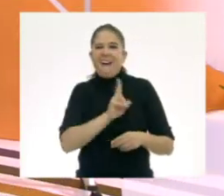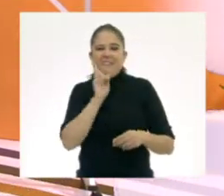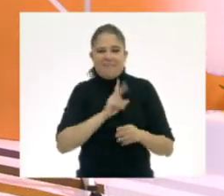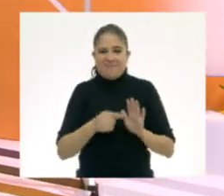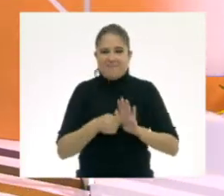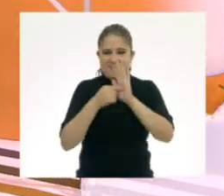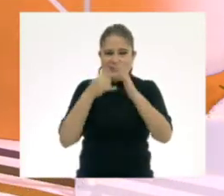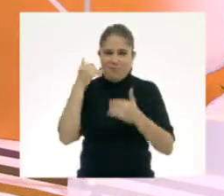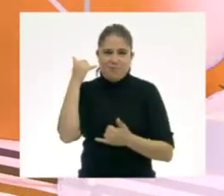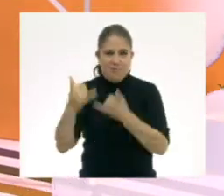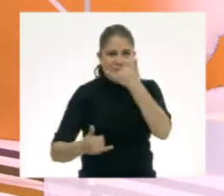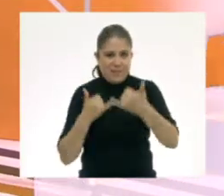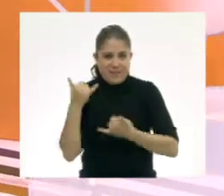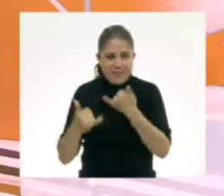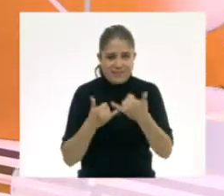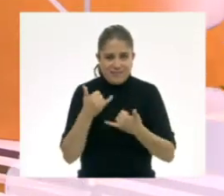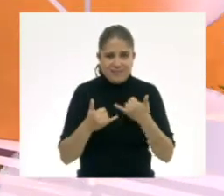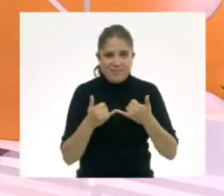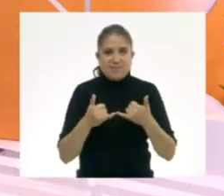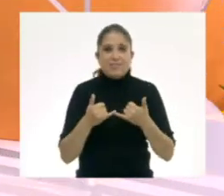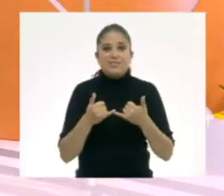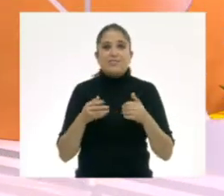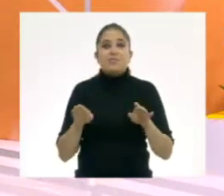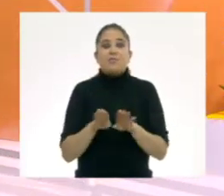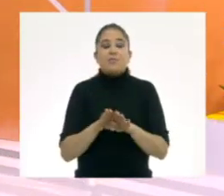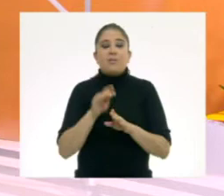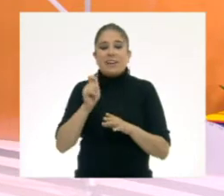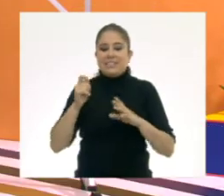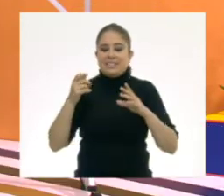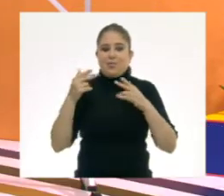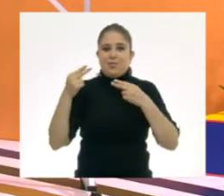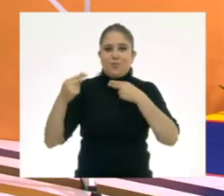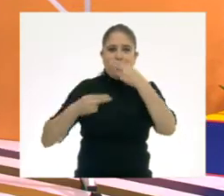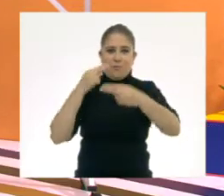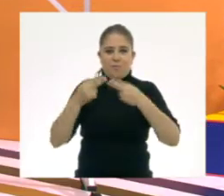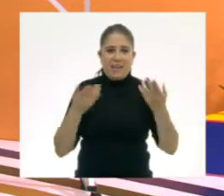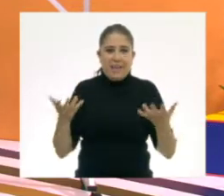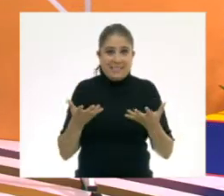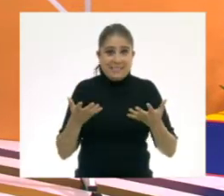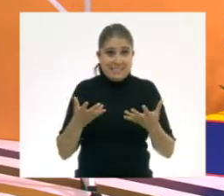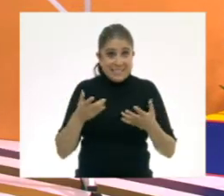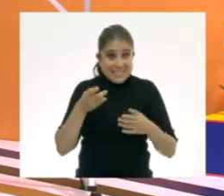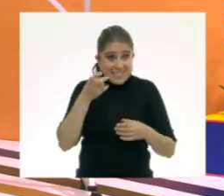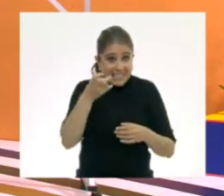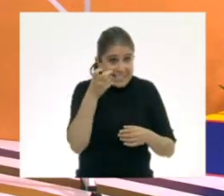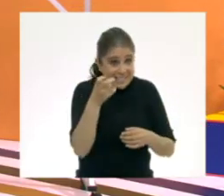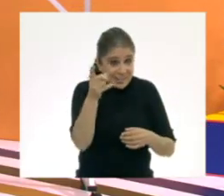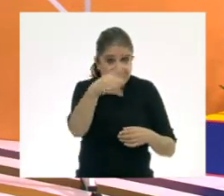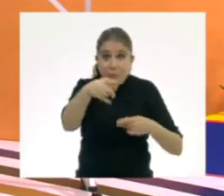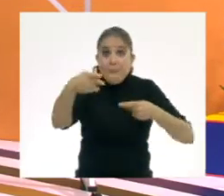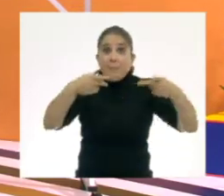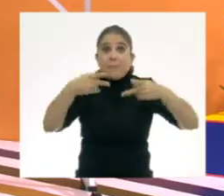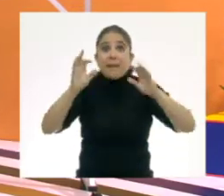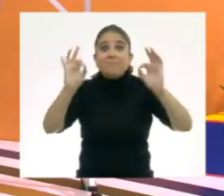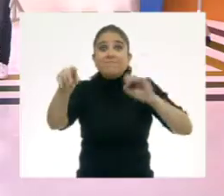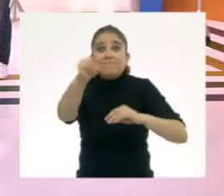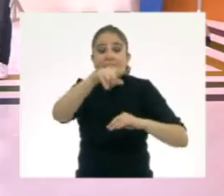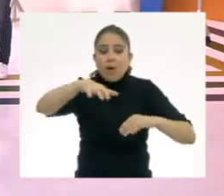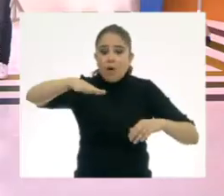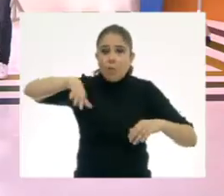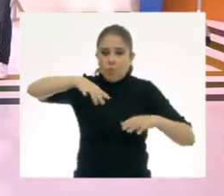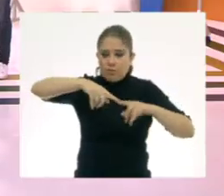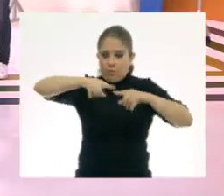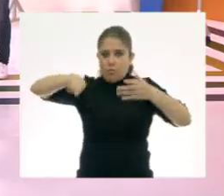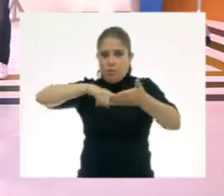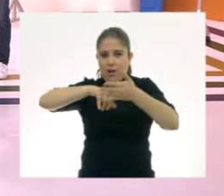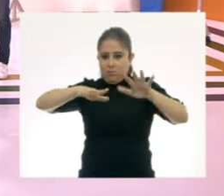con este juego y esta actividad de ser nubes, ¿vale? Sí. Y para esto, ¿están preparados, chicos? Busquen un espacio en su